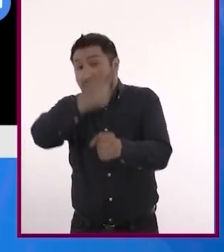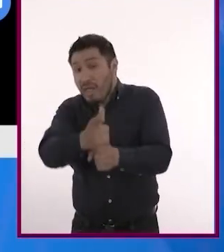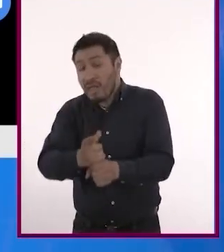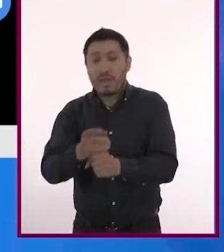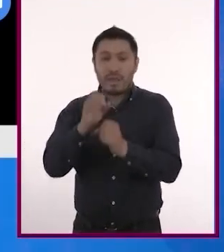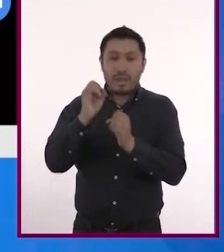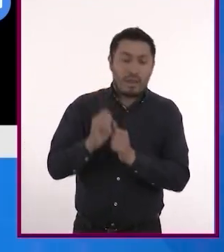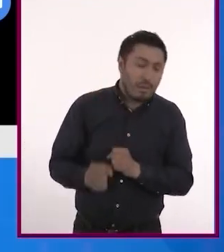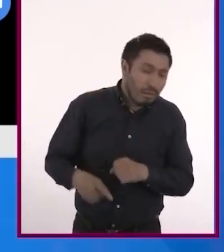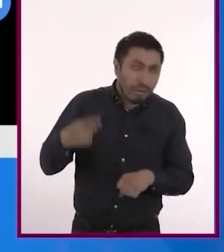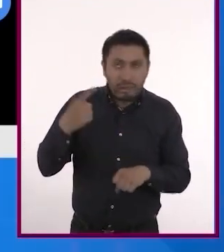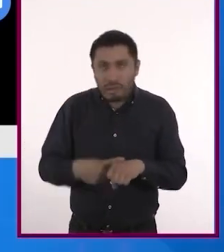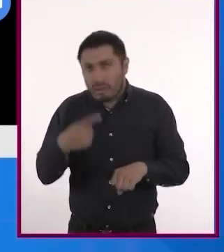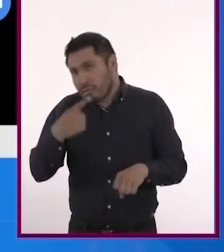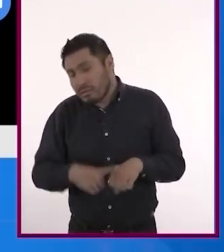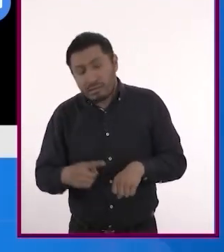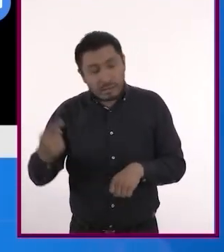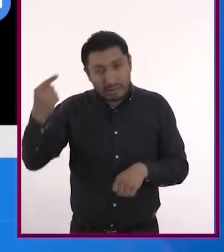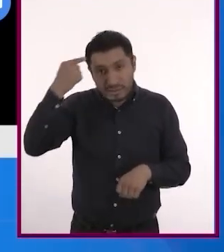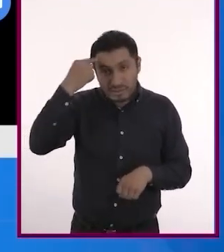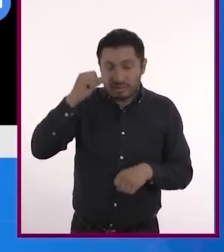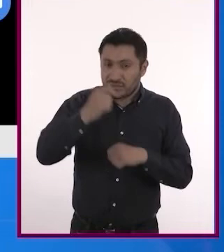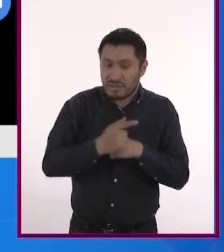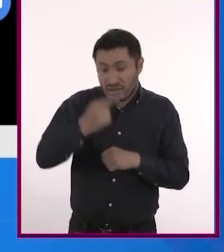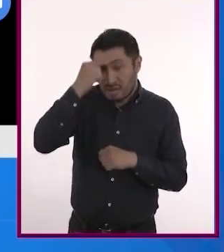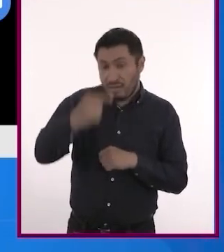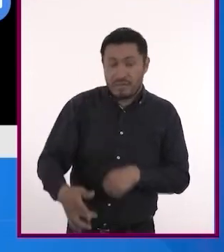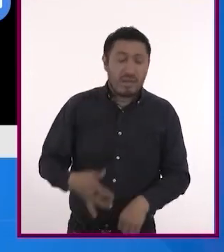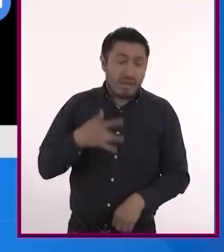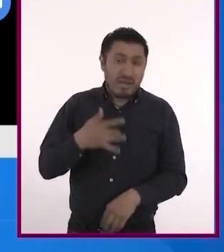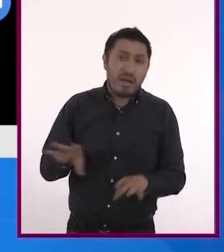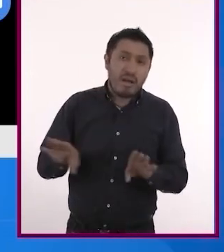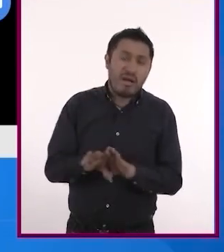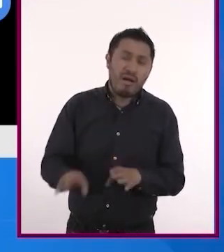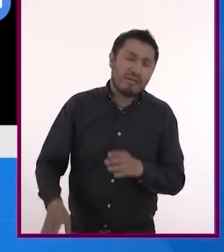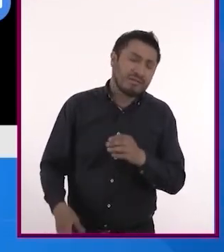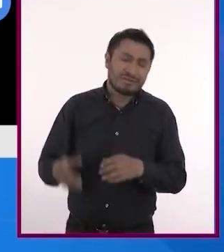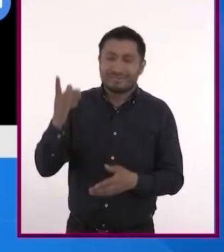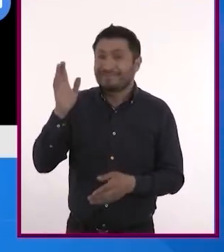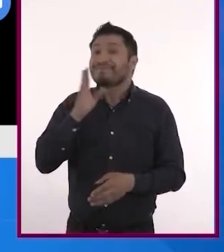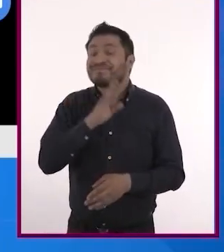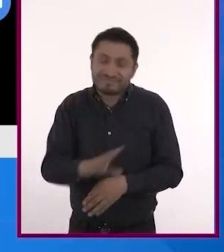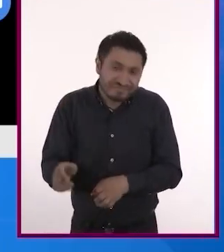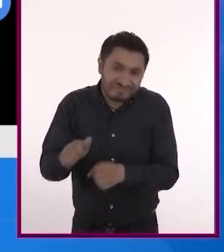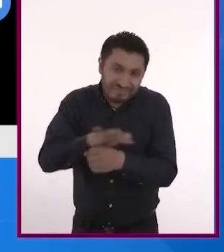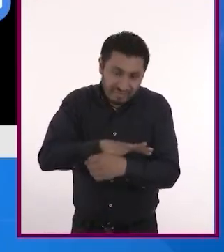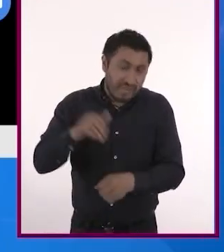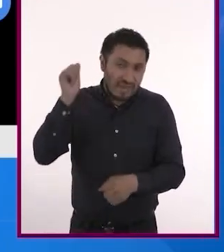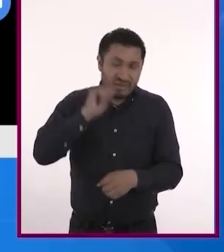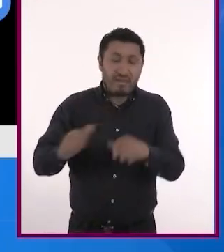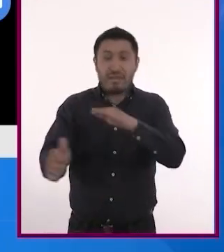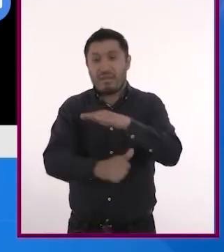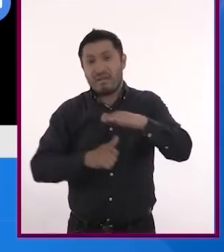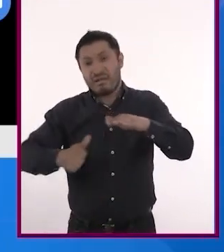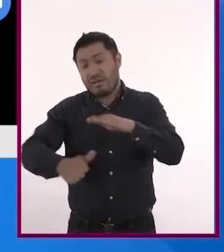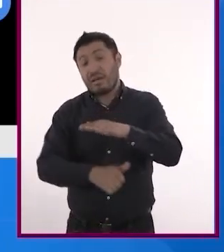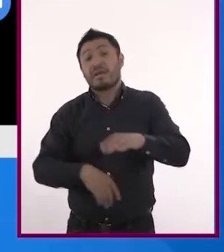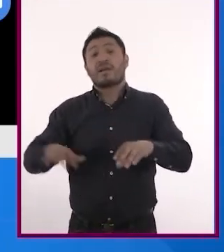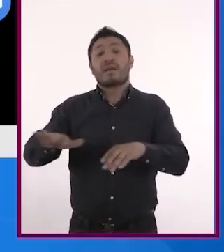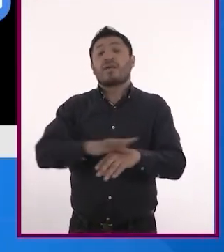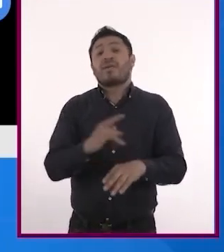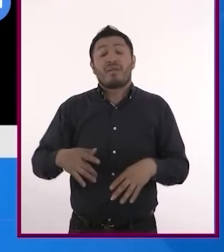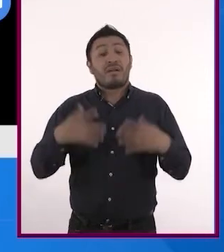un padecimiento mental para sentir los estragos de la pandemia, del confinamiento, porque lo que ha